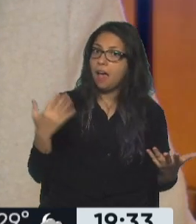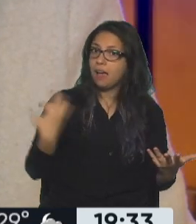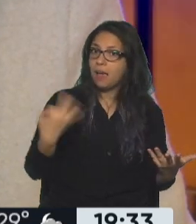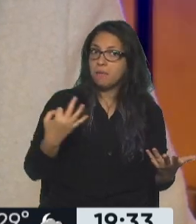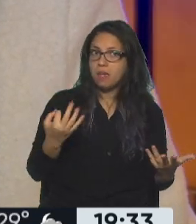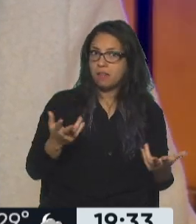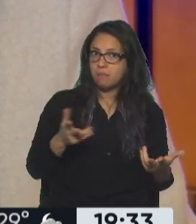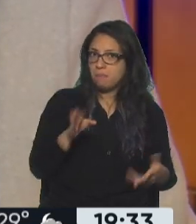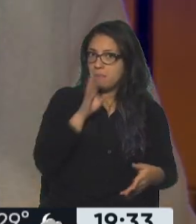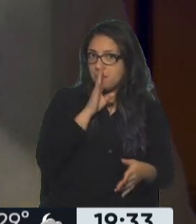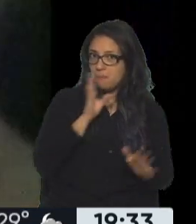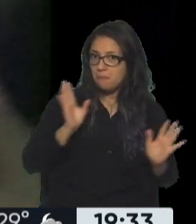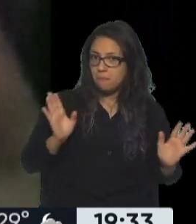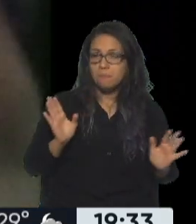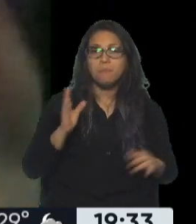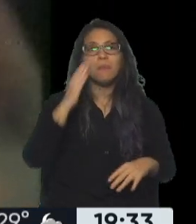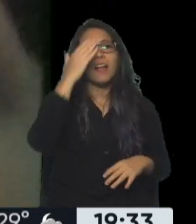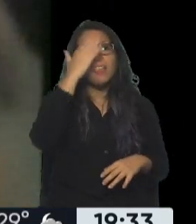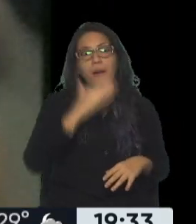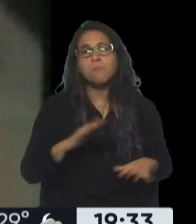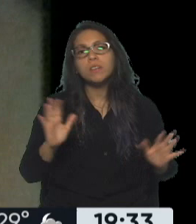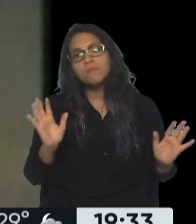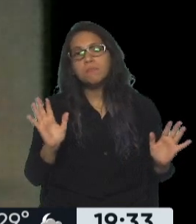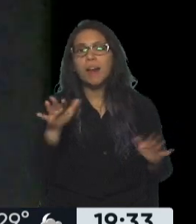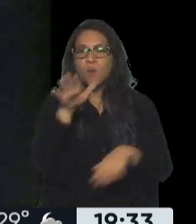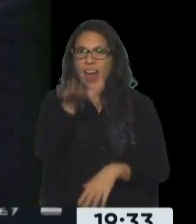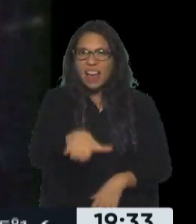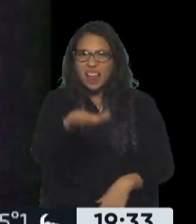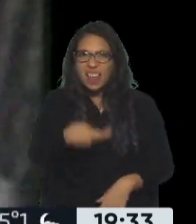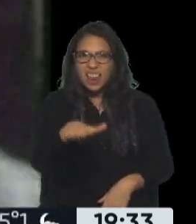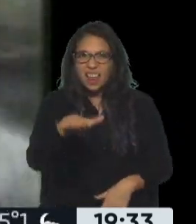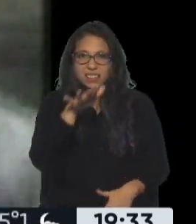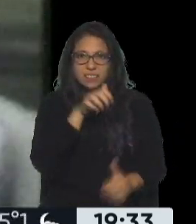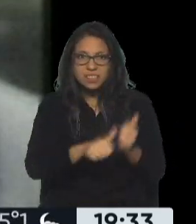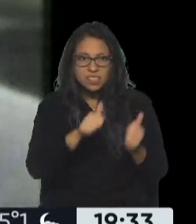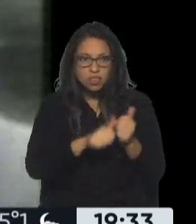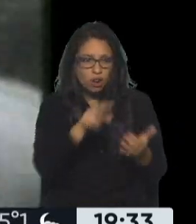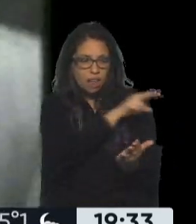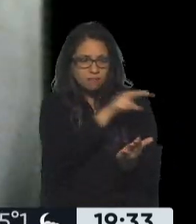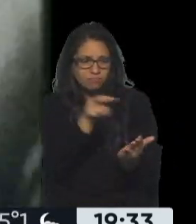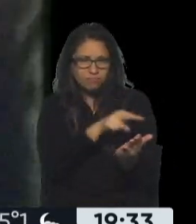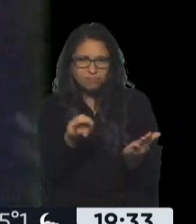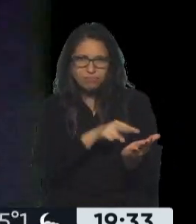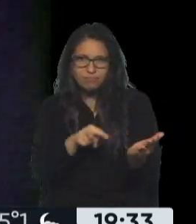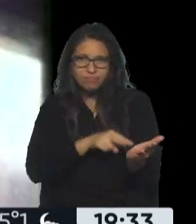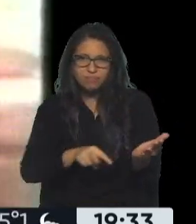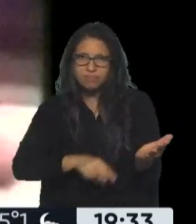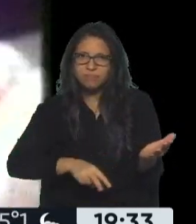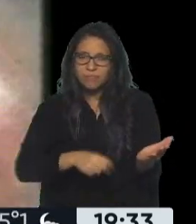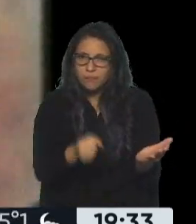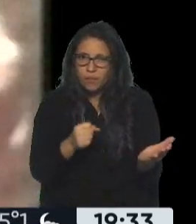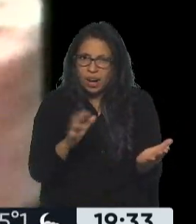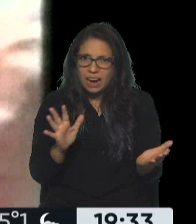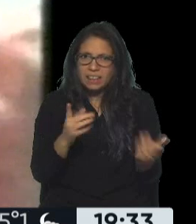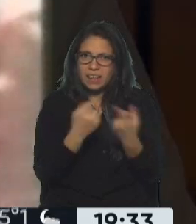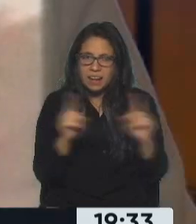no me dijo nada más entonces este caro pero para una criatura toda la historia El ritmo que tiene esa prosa Y esa historia de